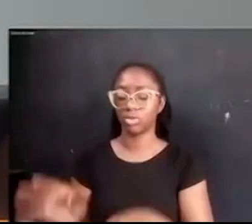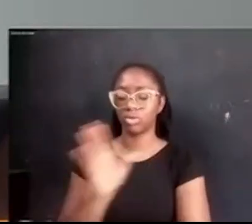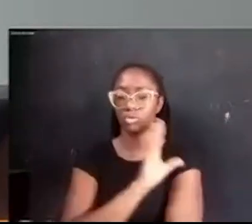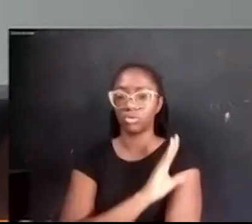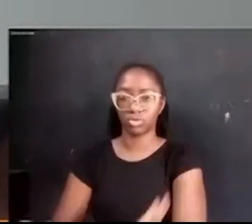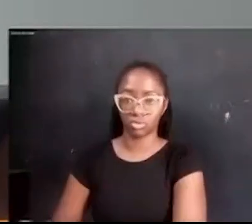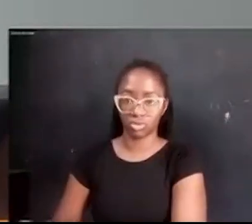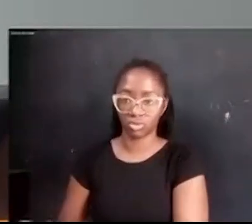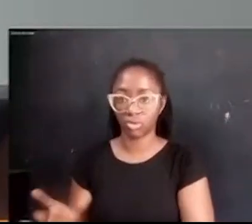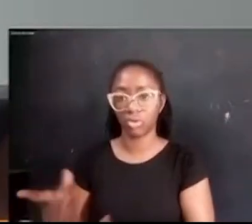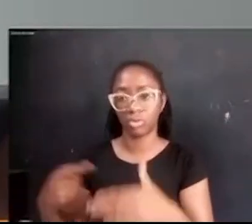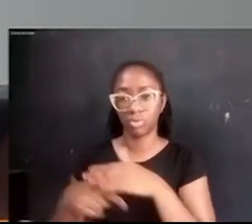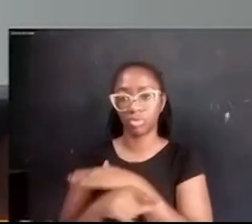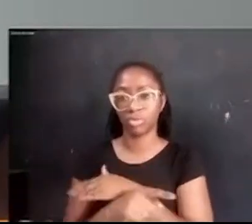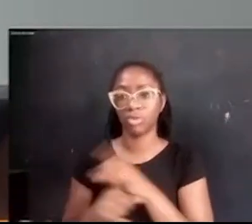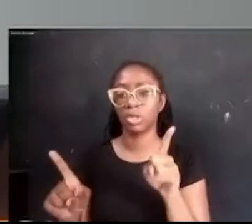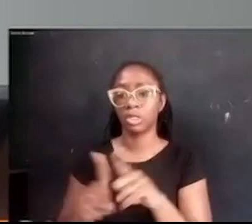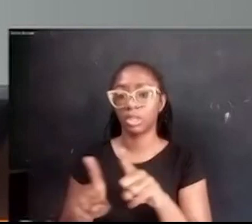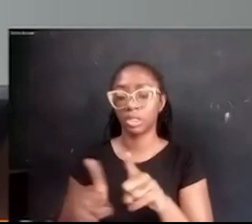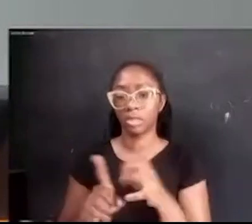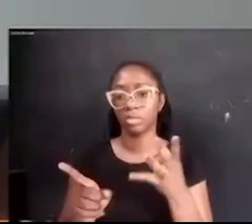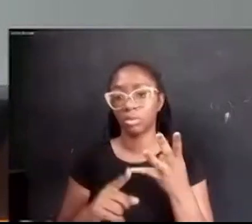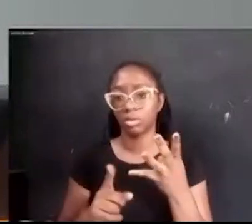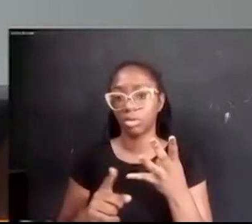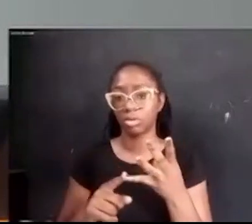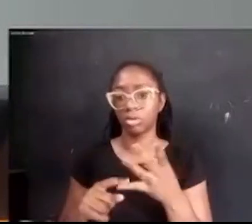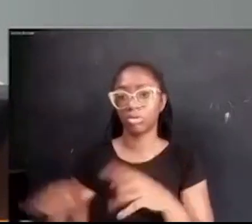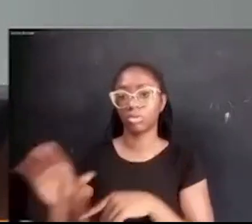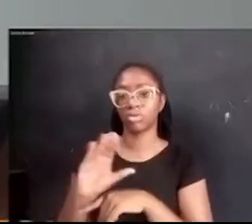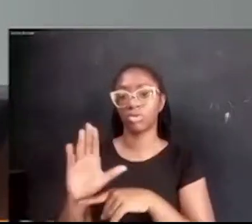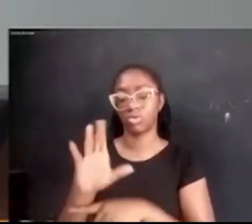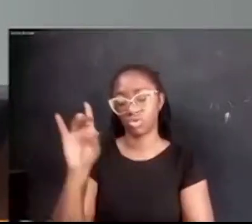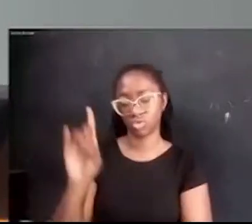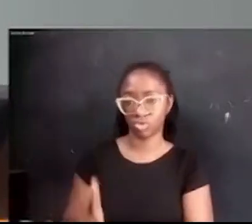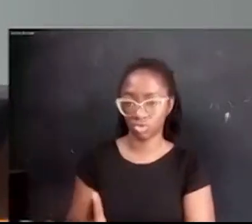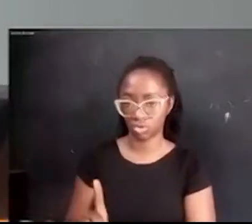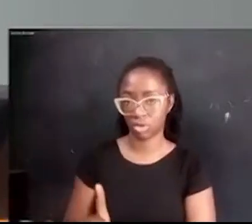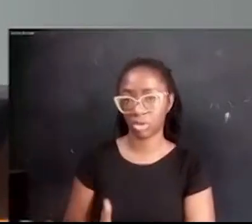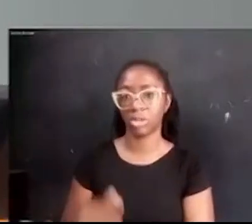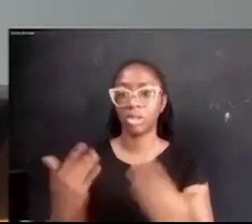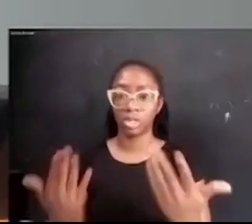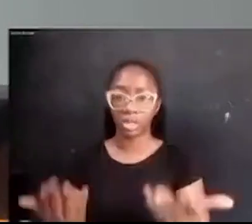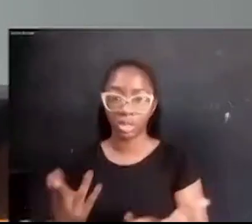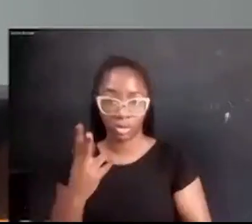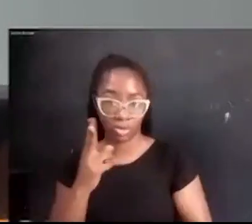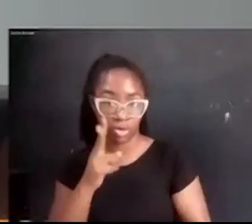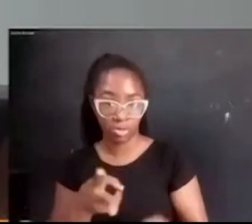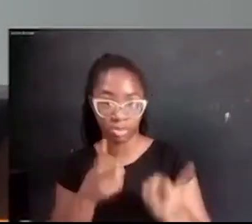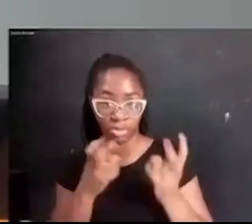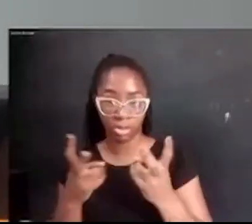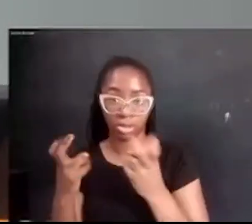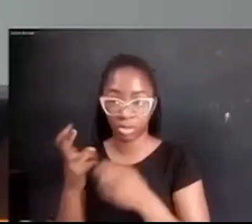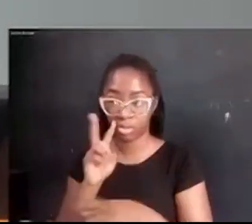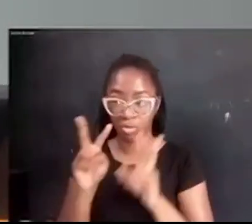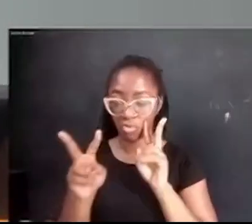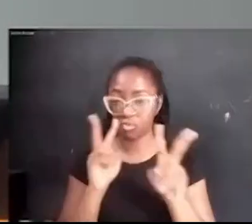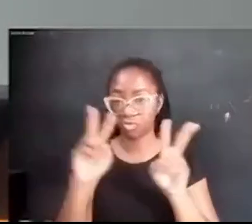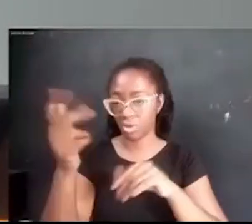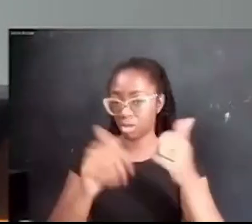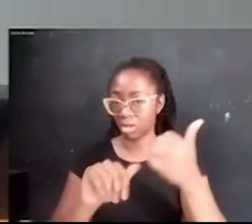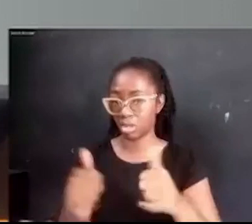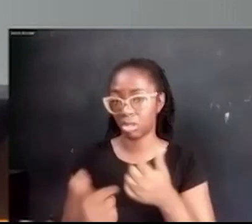en fin, el constitucionalismo de los derechos humanos. Y vamos a ver cómo eso ha cambiado bajo la